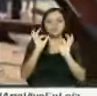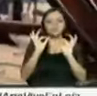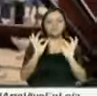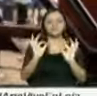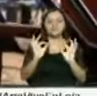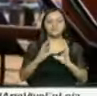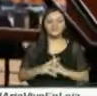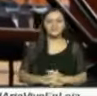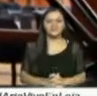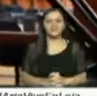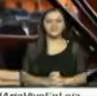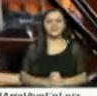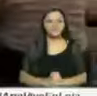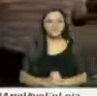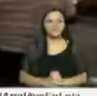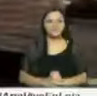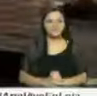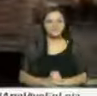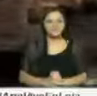precisas.